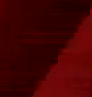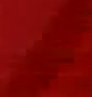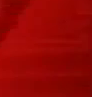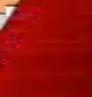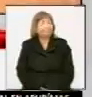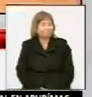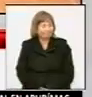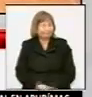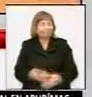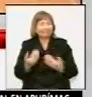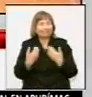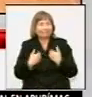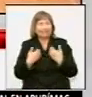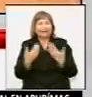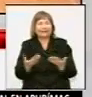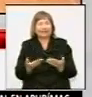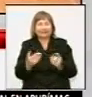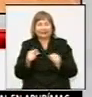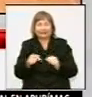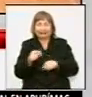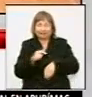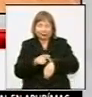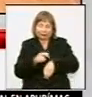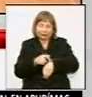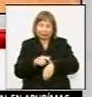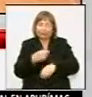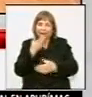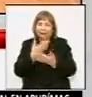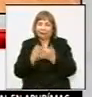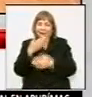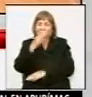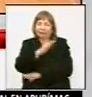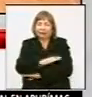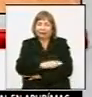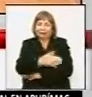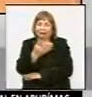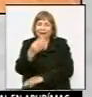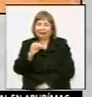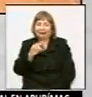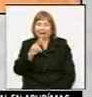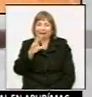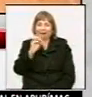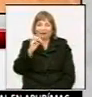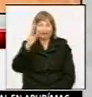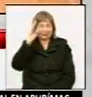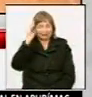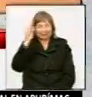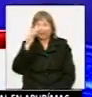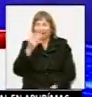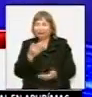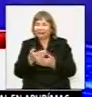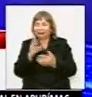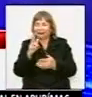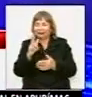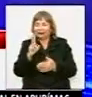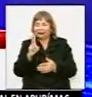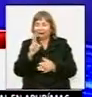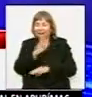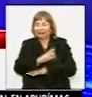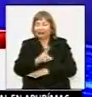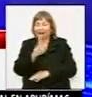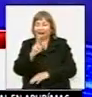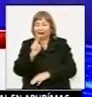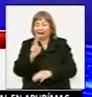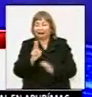Bien, hemos tenido a esta hora, bienvenidos, muy buenas tardes, los saluda Mario Brais, 2:34, esta sesión